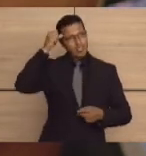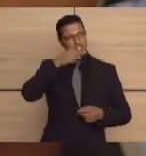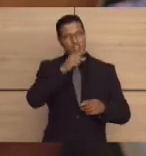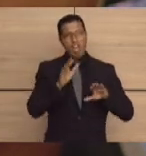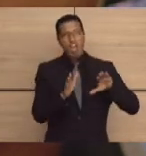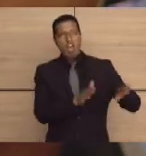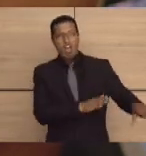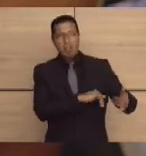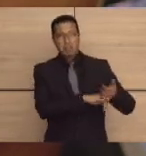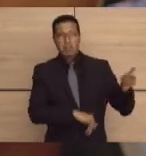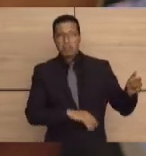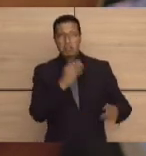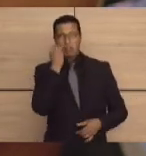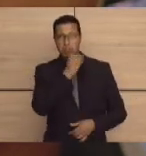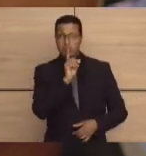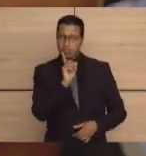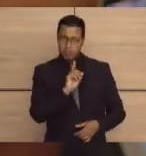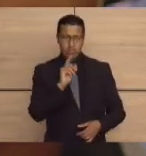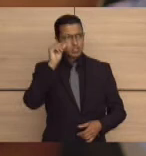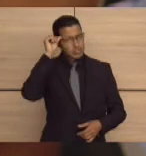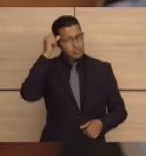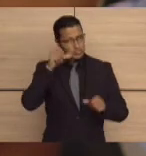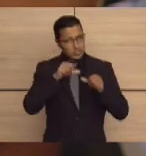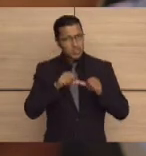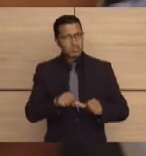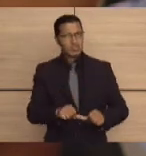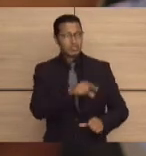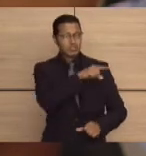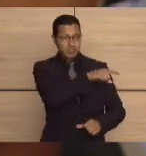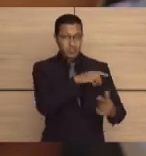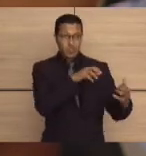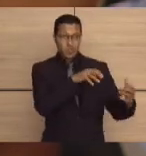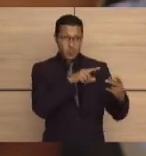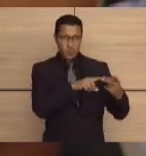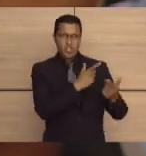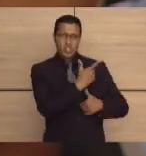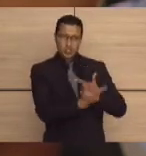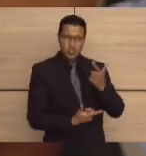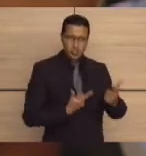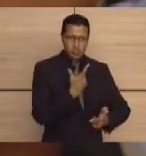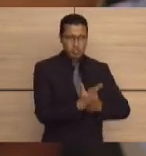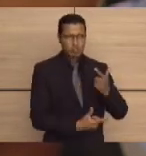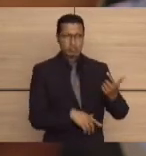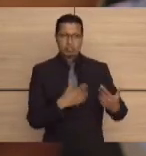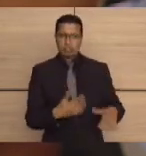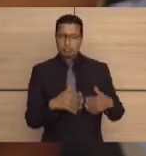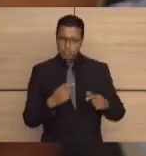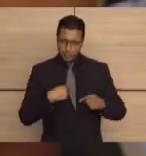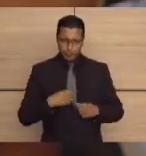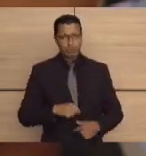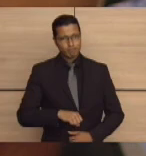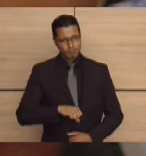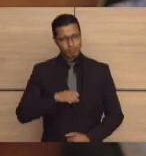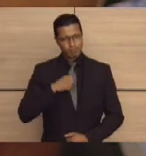por la independencia en aquellos tiempos y de la república que nos heredaron. Y en esa medida, a mí, yo estoy orgulloso de no